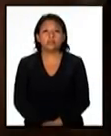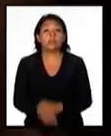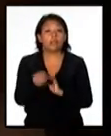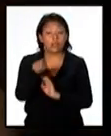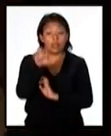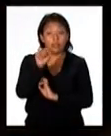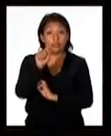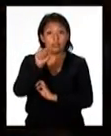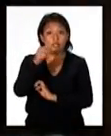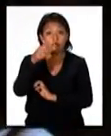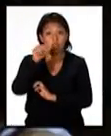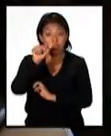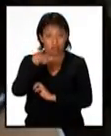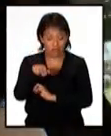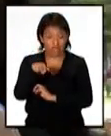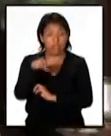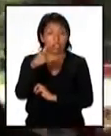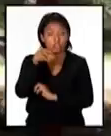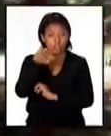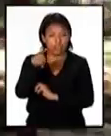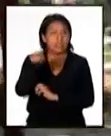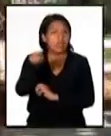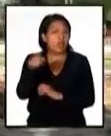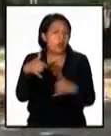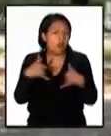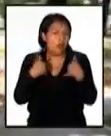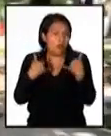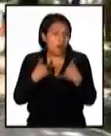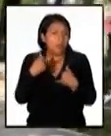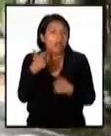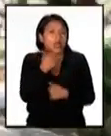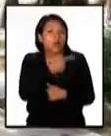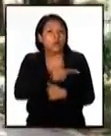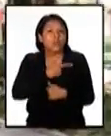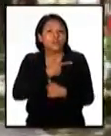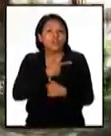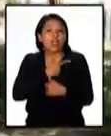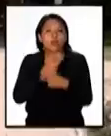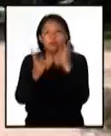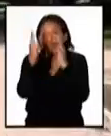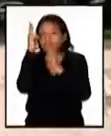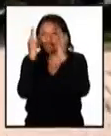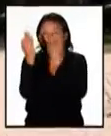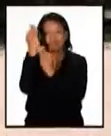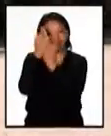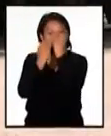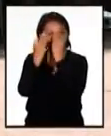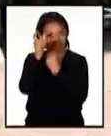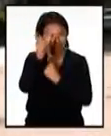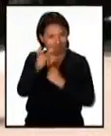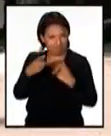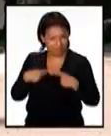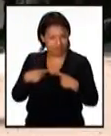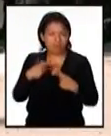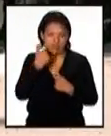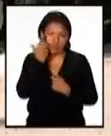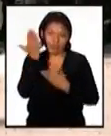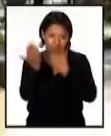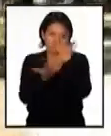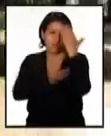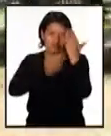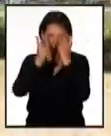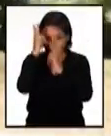Stephanie González es una muchacha. Lo suyo es la estética de la apariencia. Por eso quiere estudiar cultura de